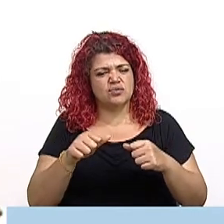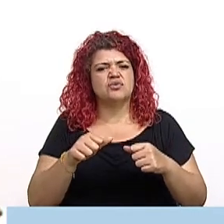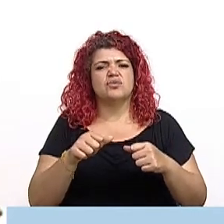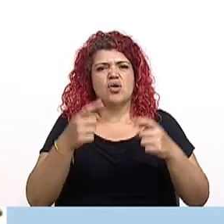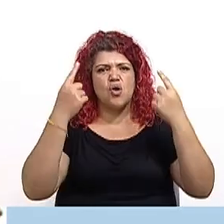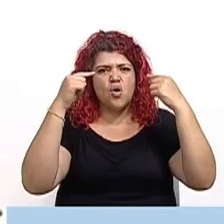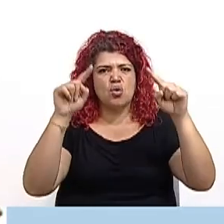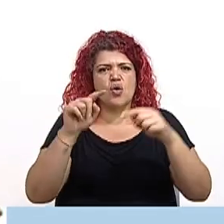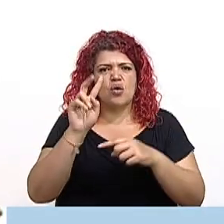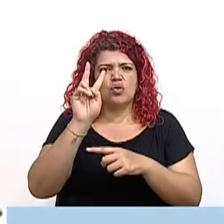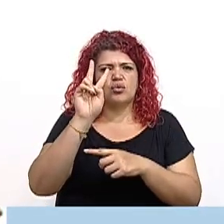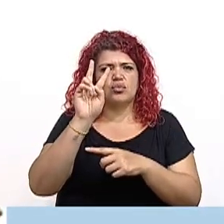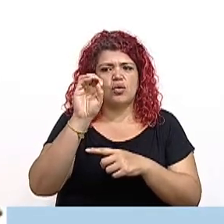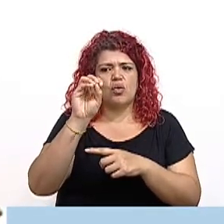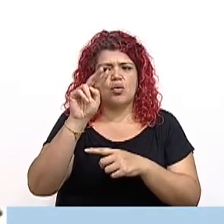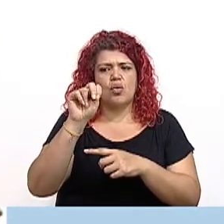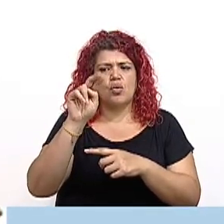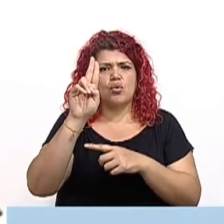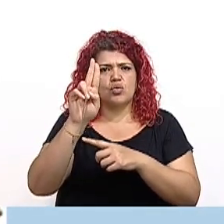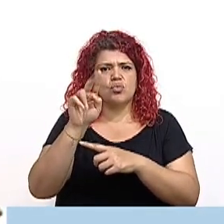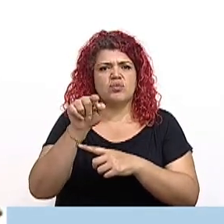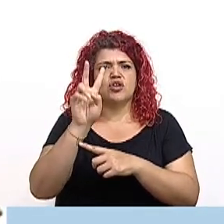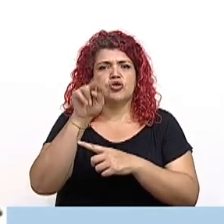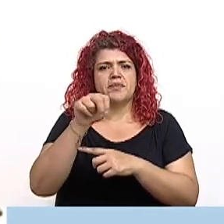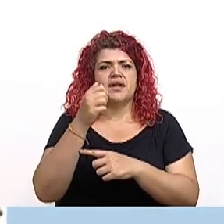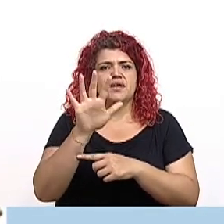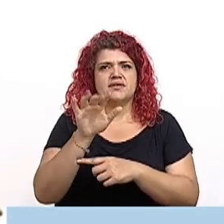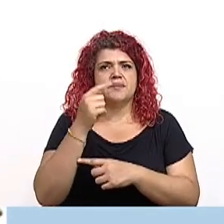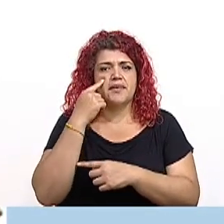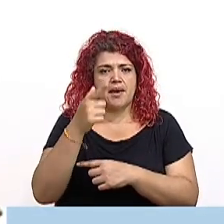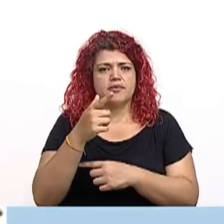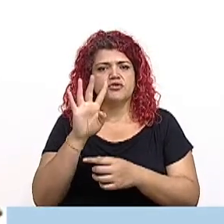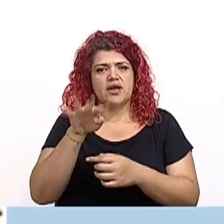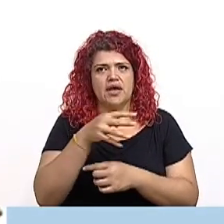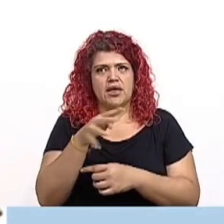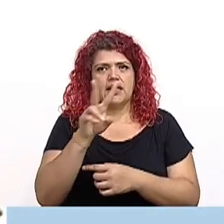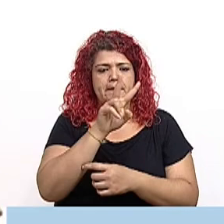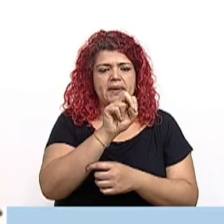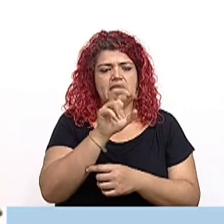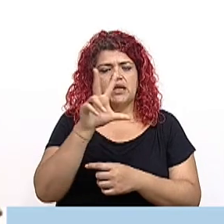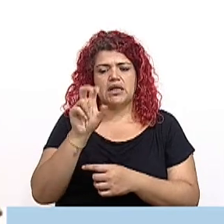año 2015. Veamos la Agenda 2030.